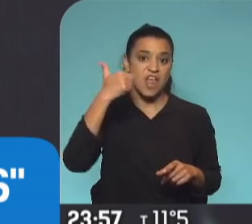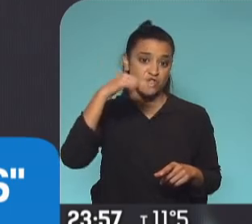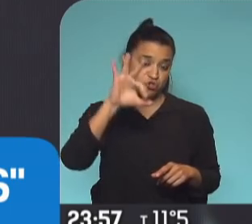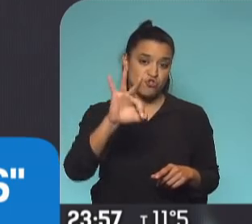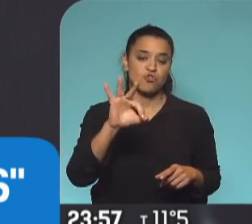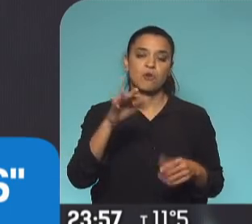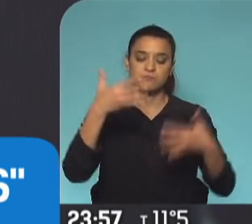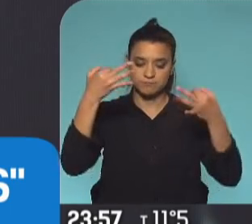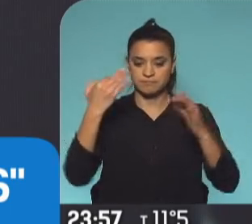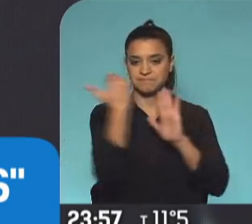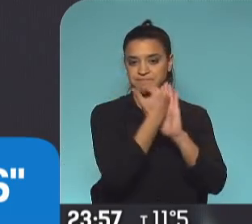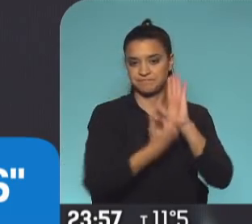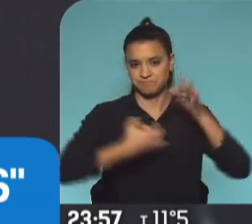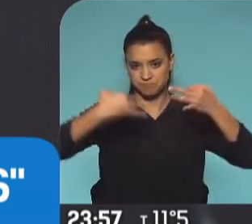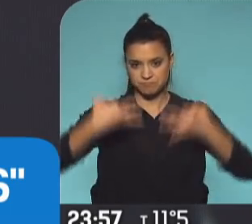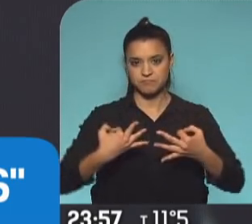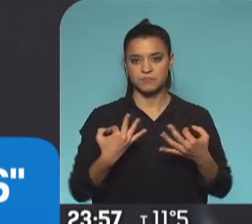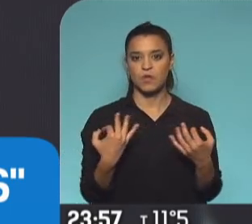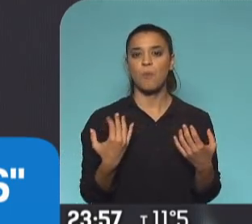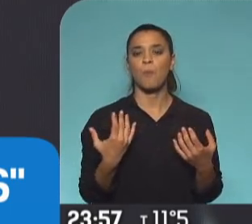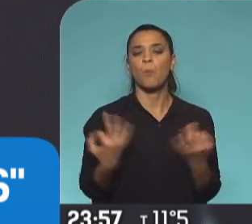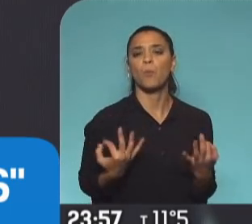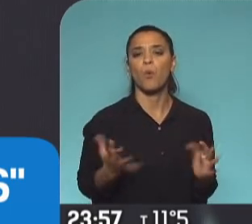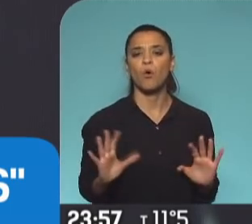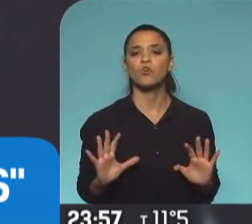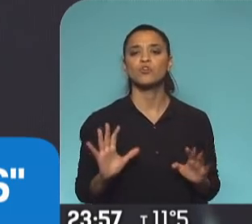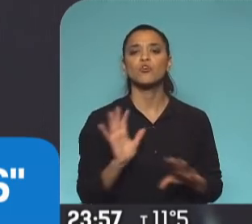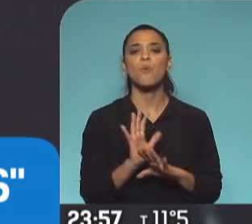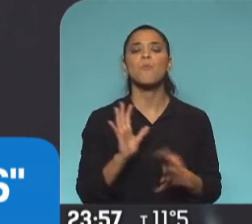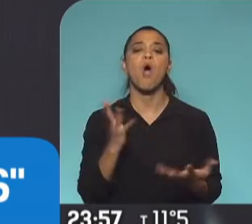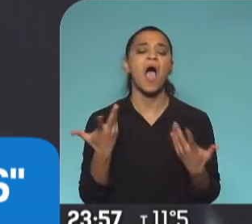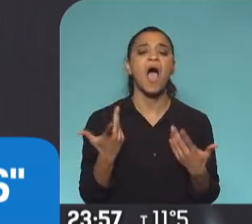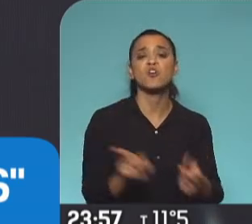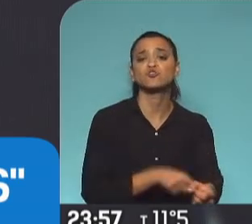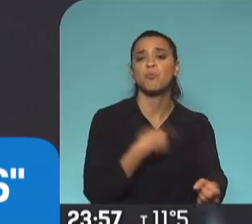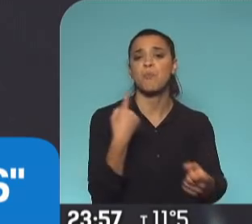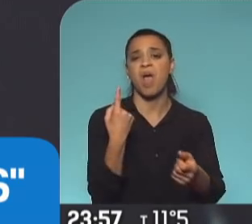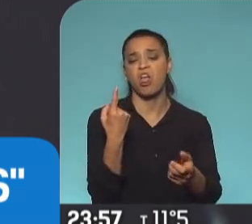muy armado, muy parado, muy práctico, muy como acostumbrado a